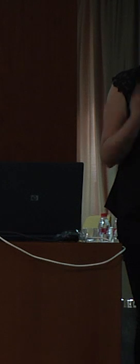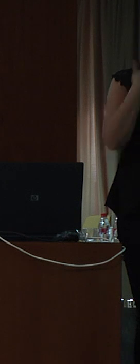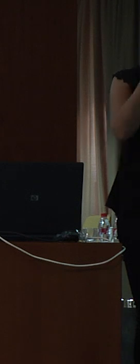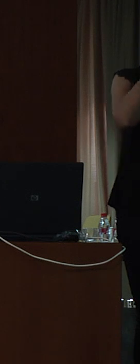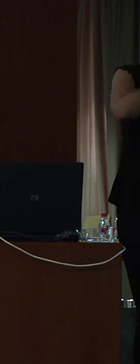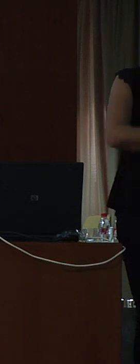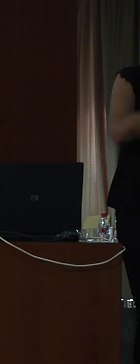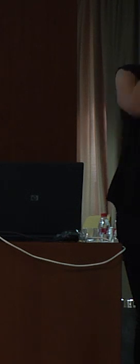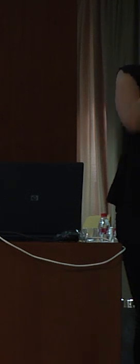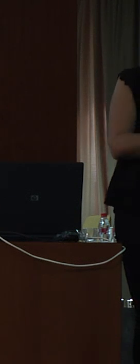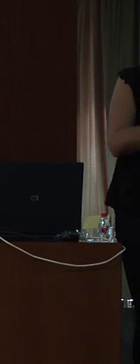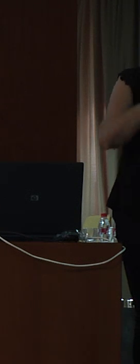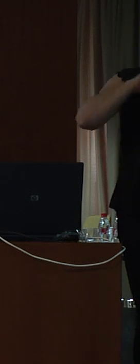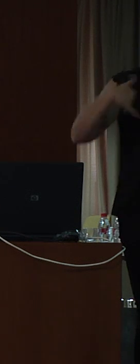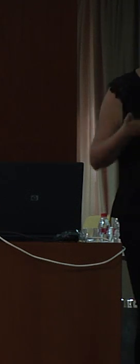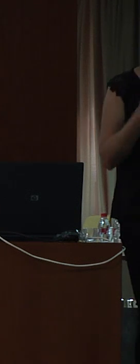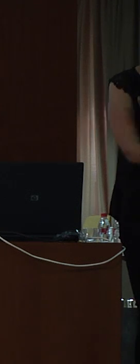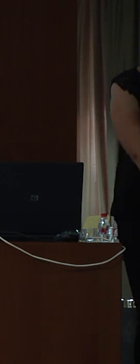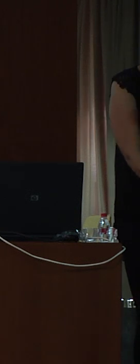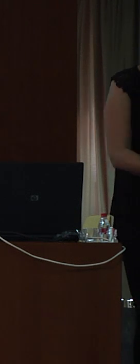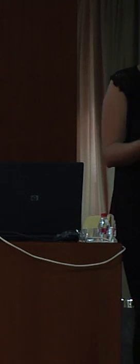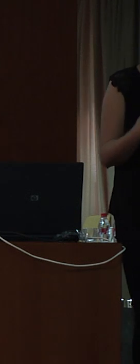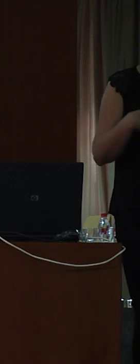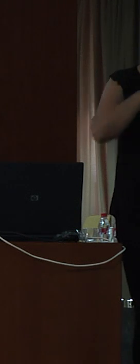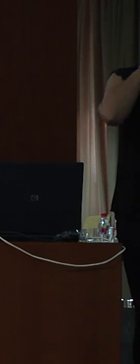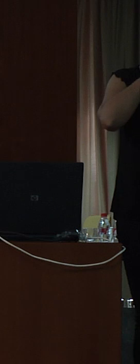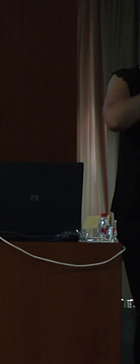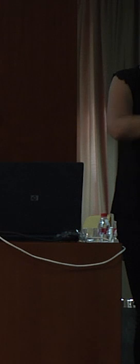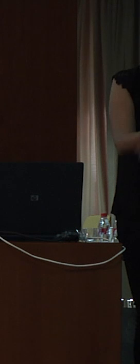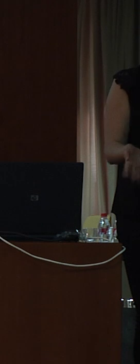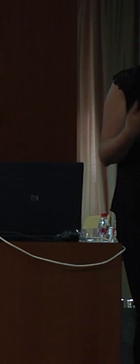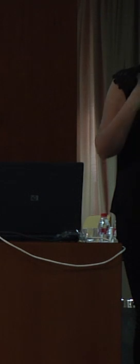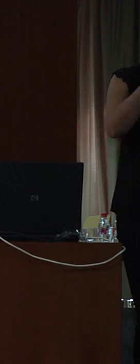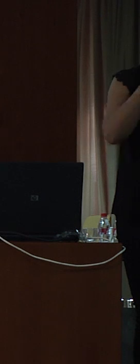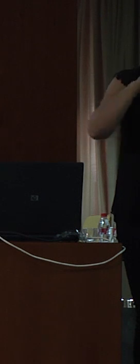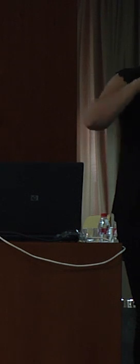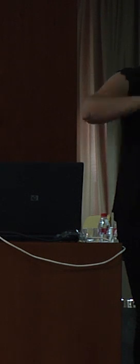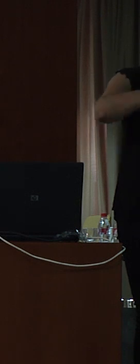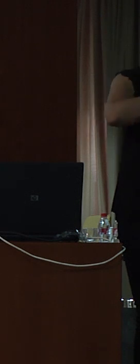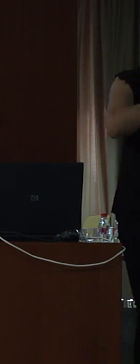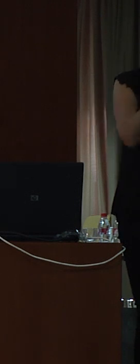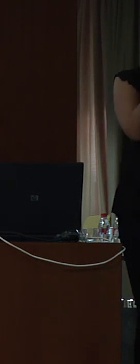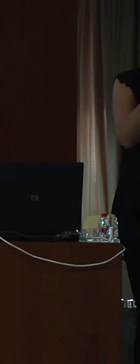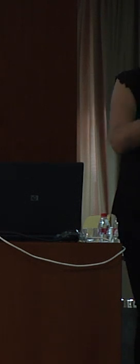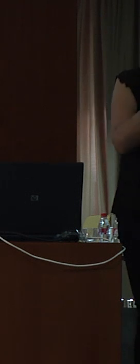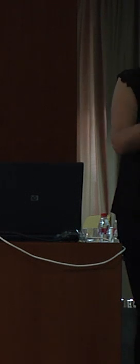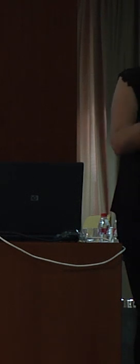Fibromialgia y fatiga crónica y agotamiento. Aparte estoy operada 3 veces de cáncer de glándulas saliares.